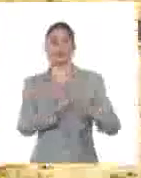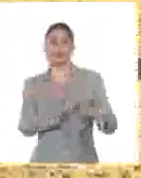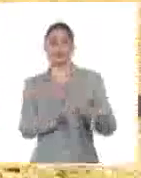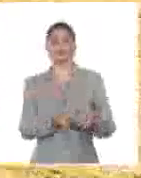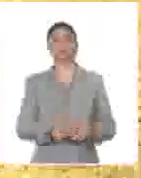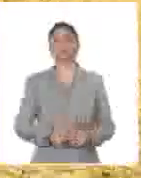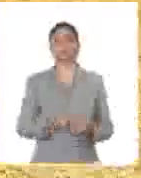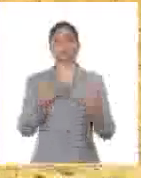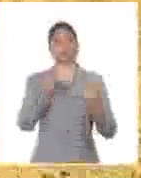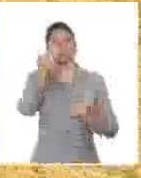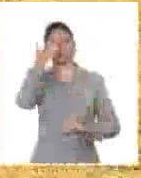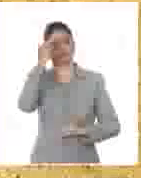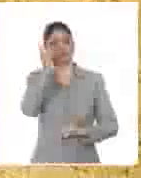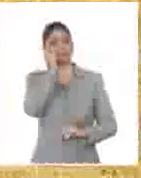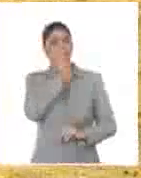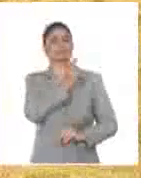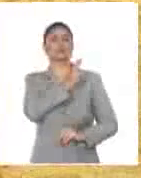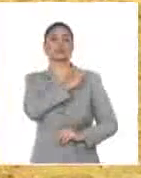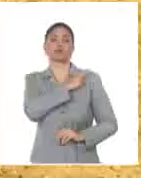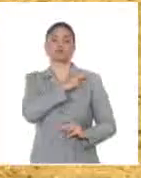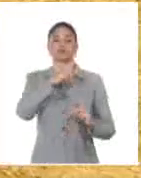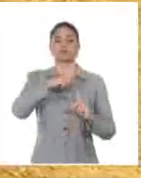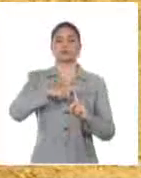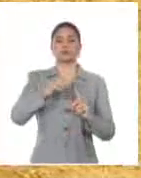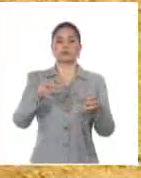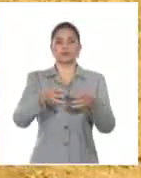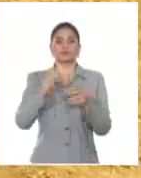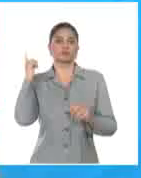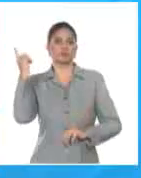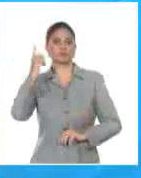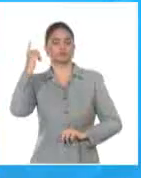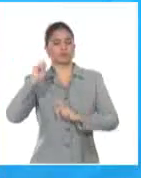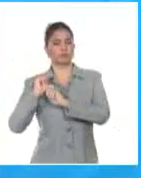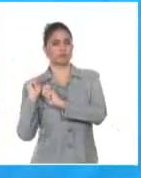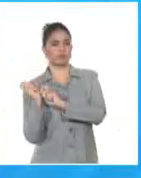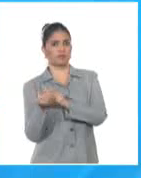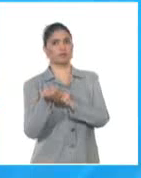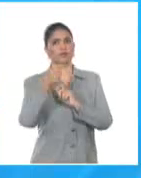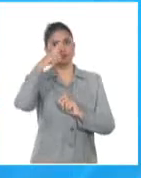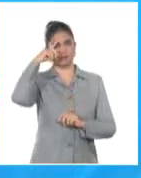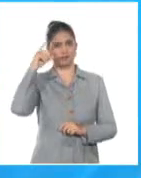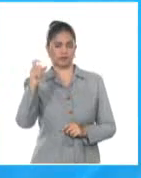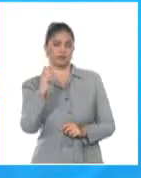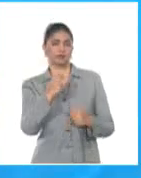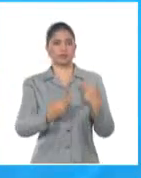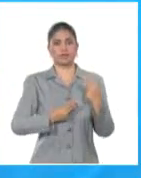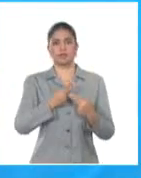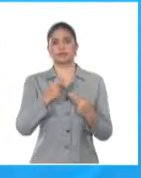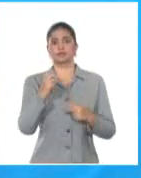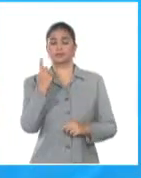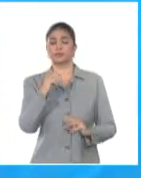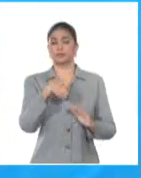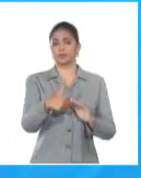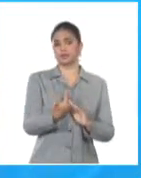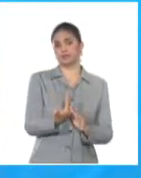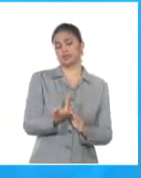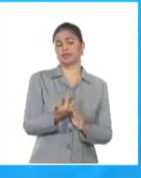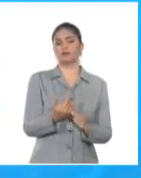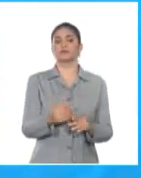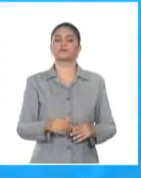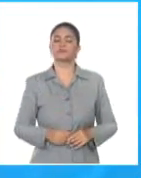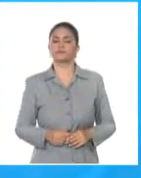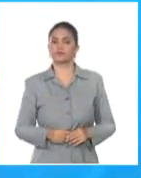es el jefe técnico de la Comisión Nacional de Béisbol aquí en el Sandino de Santa Clara, en desarrollo ahora mismo la primera jornada de los tryouts.